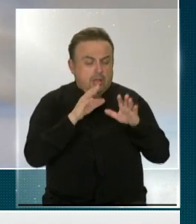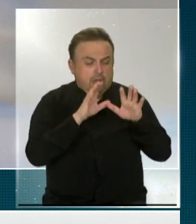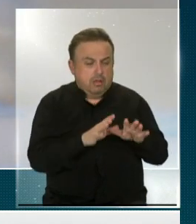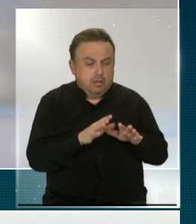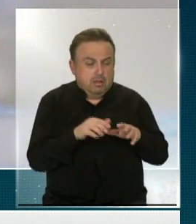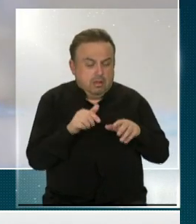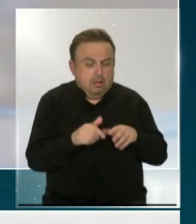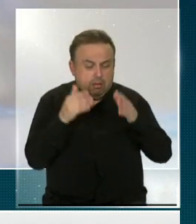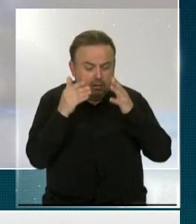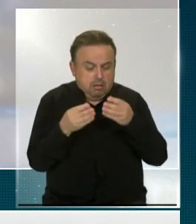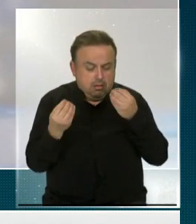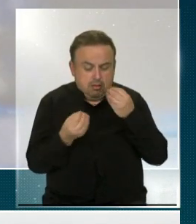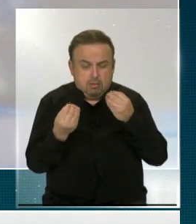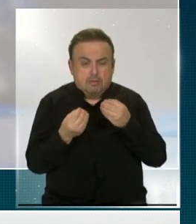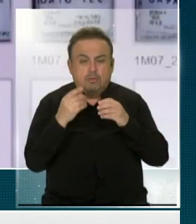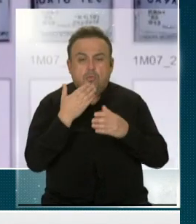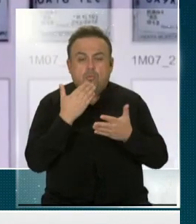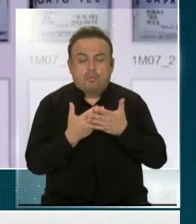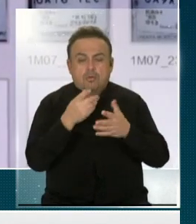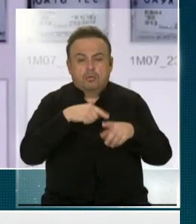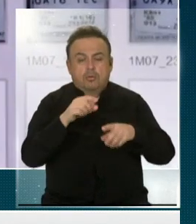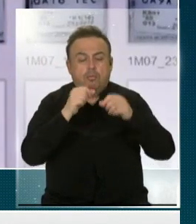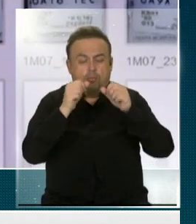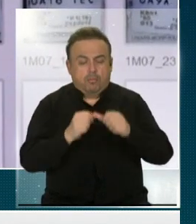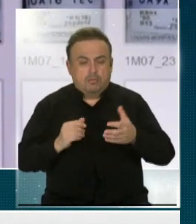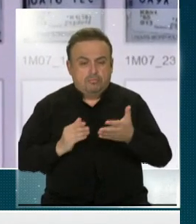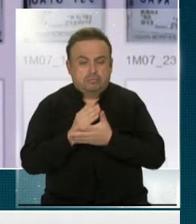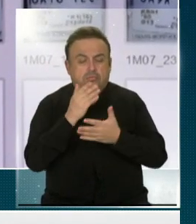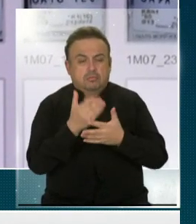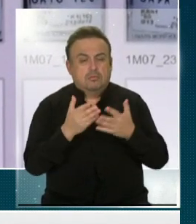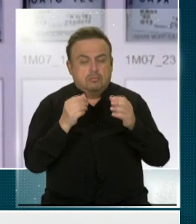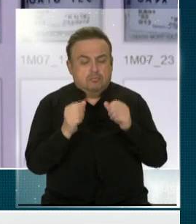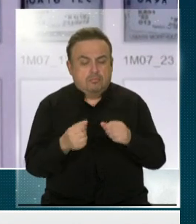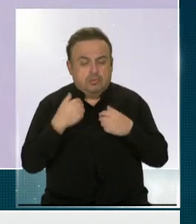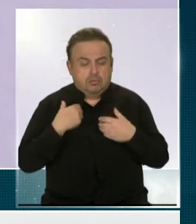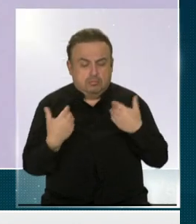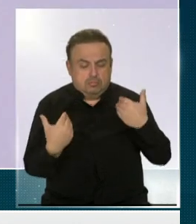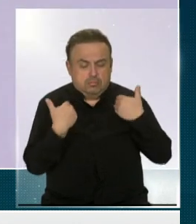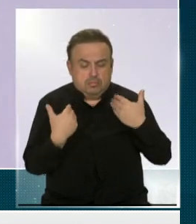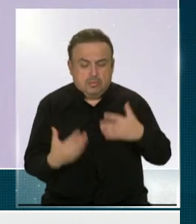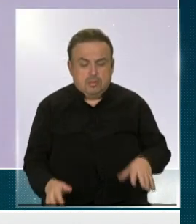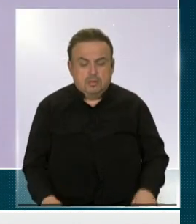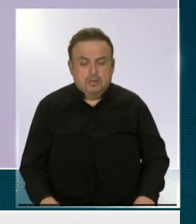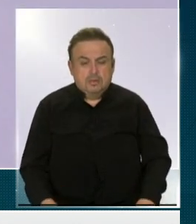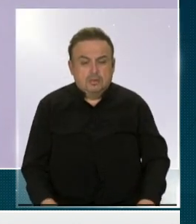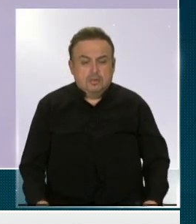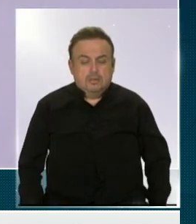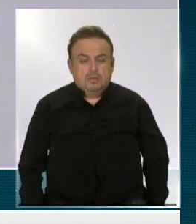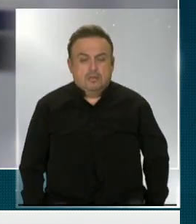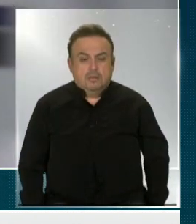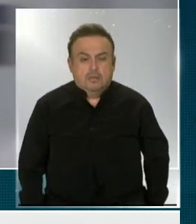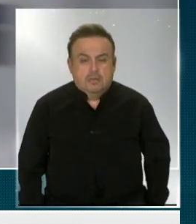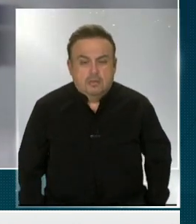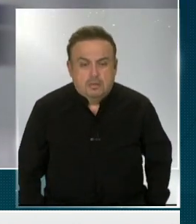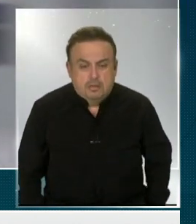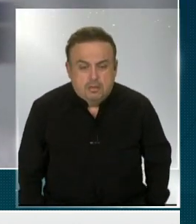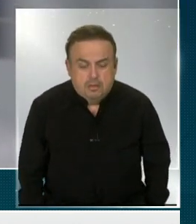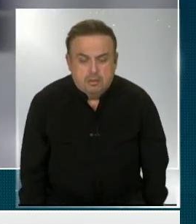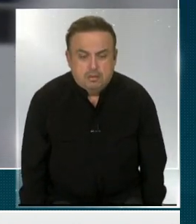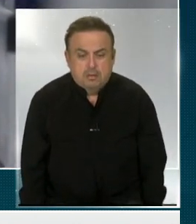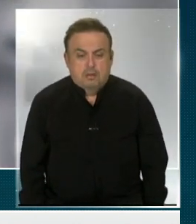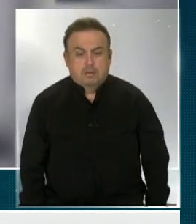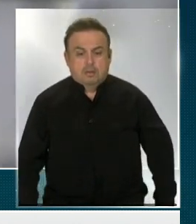y claro cuando ya podría empezar a hacerse este ensayo no puedas detallar